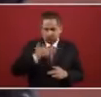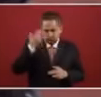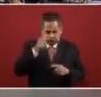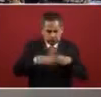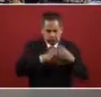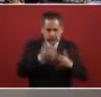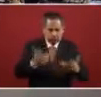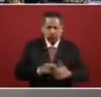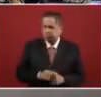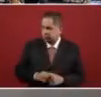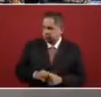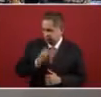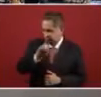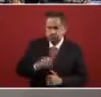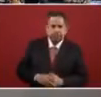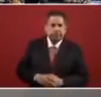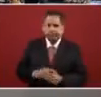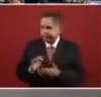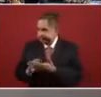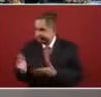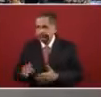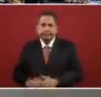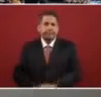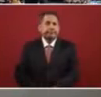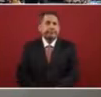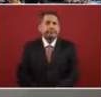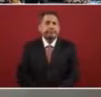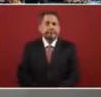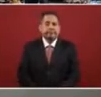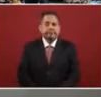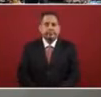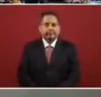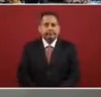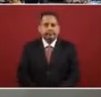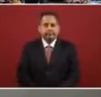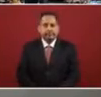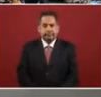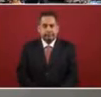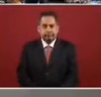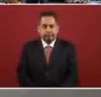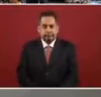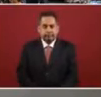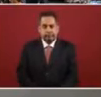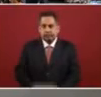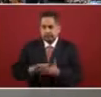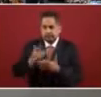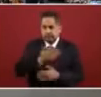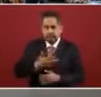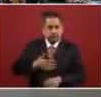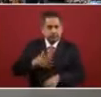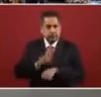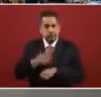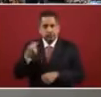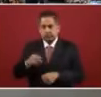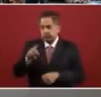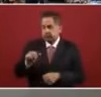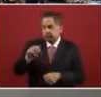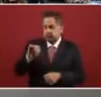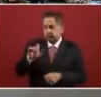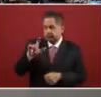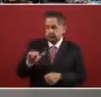Gracias. Gracias, presidente. Buenos días, Daniela Barragán, Sin